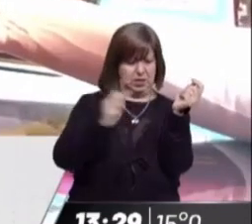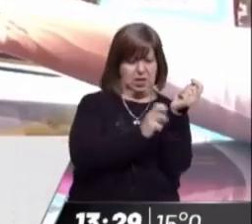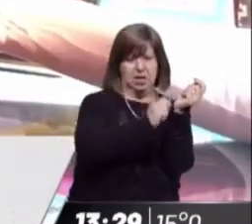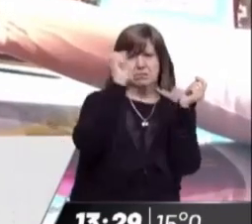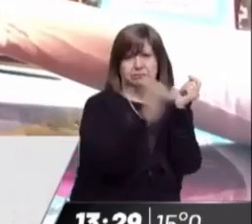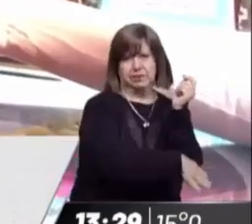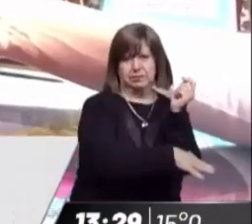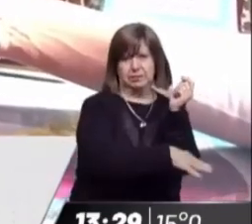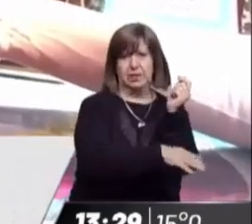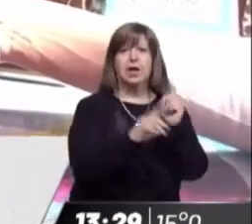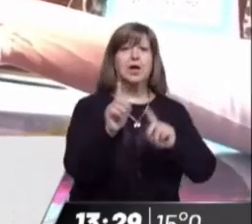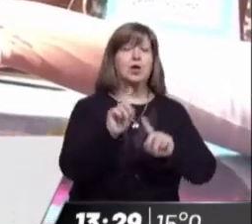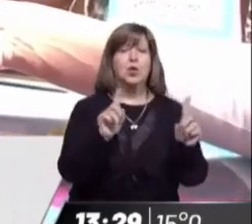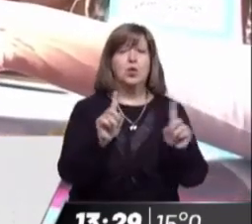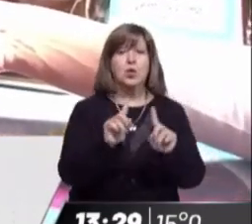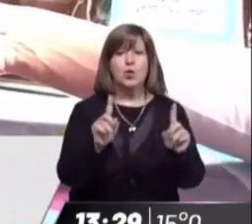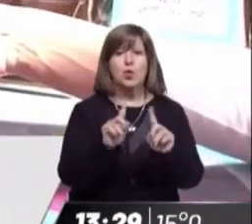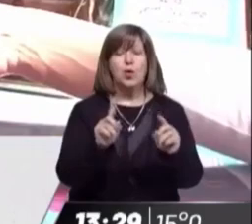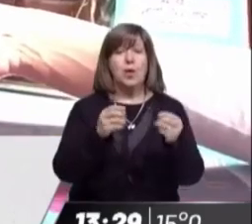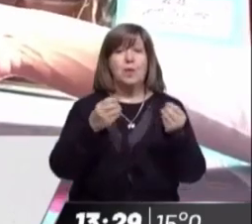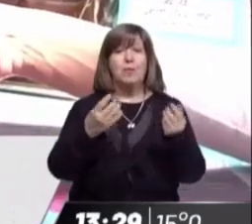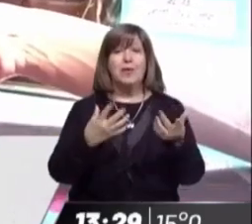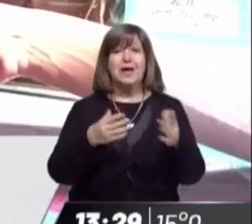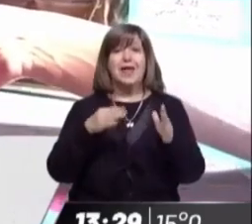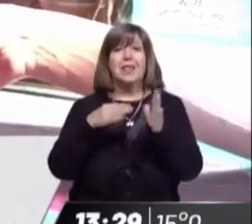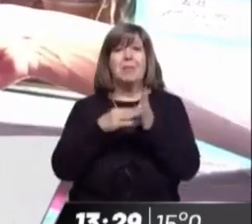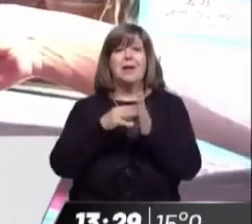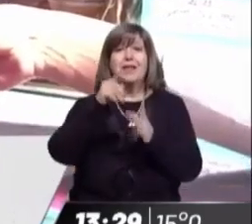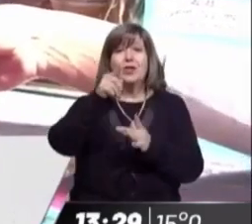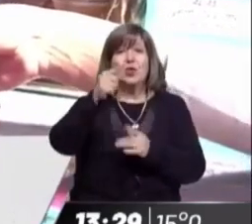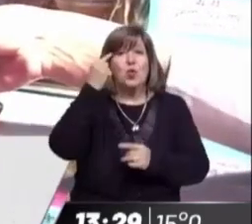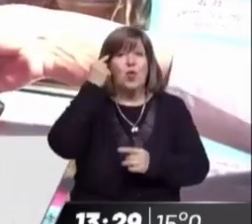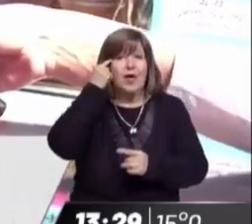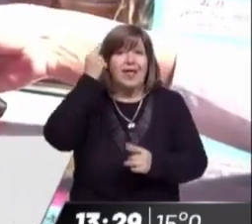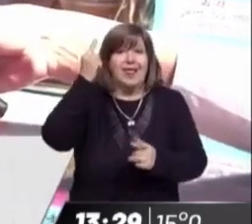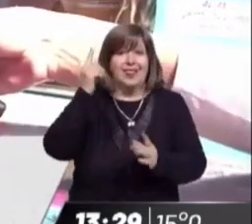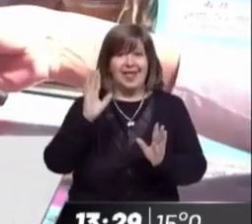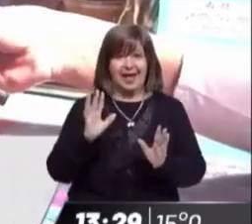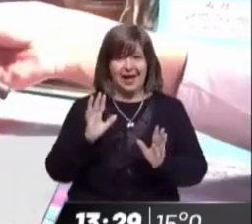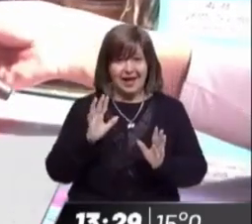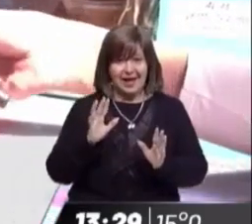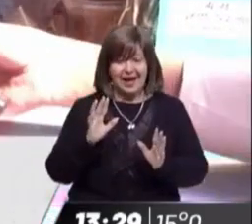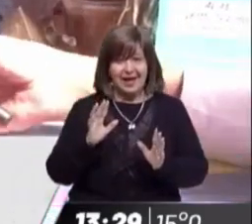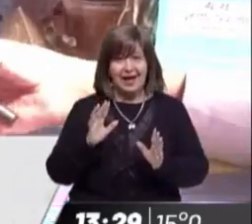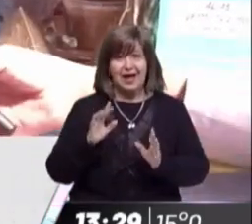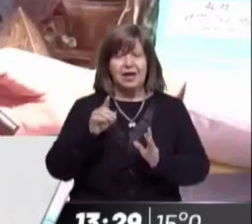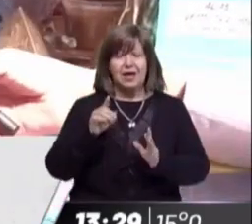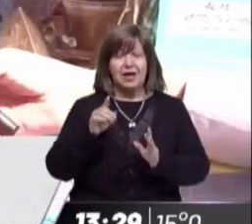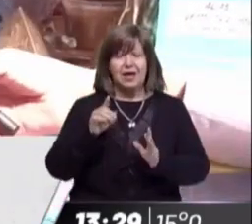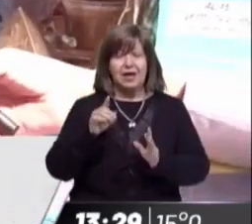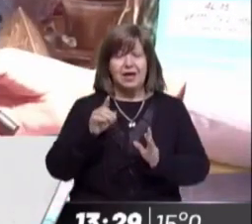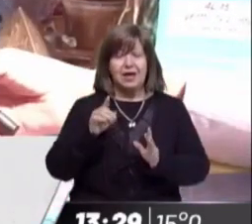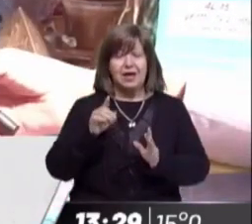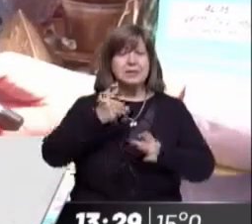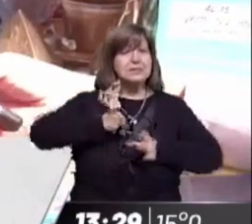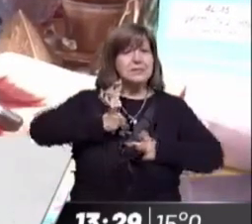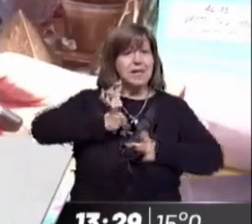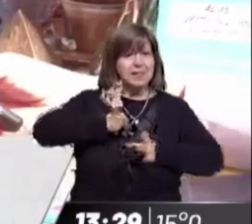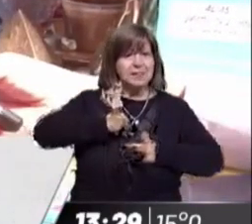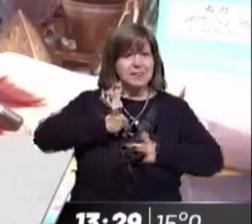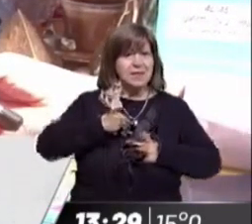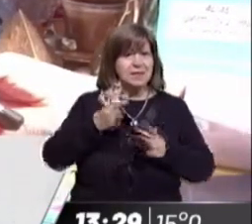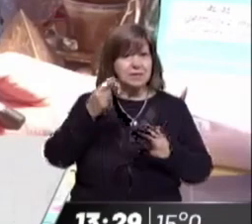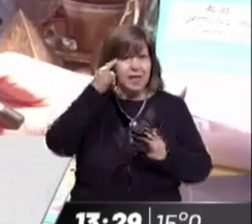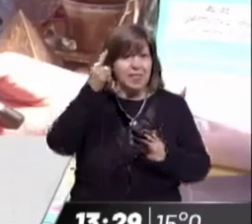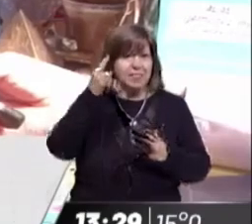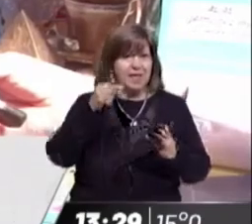sacá y no es así porque es a como vos lo intenciones eh es a a la intención que que la persona le da